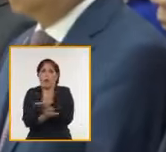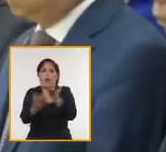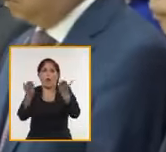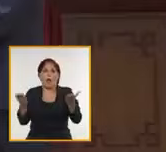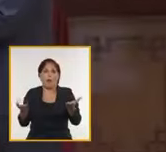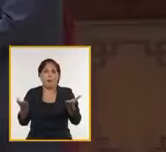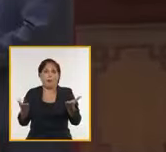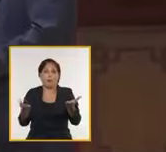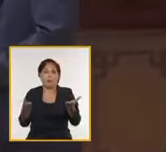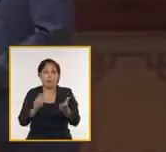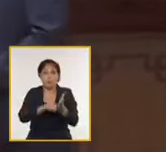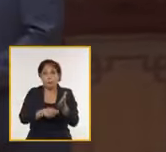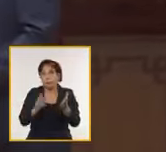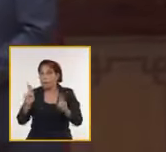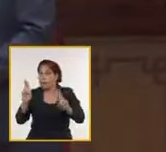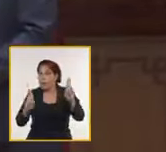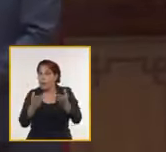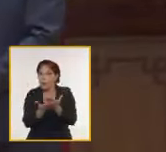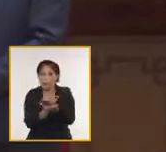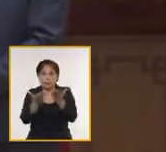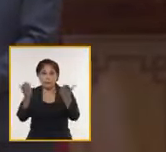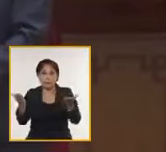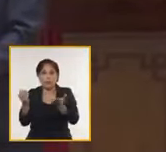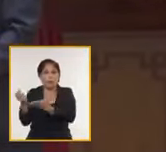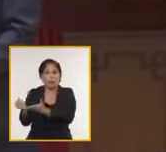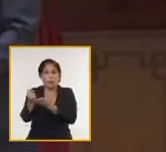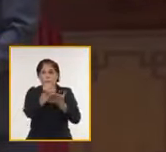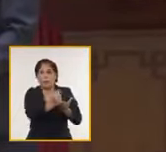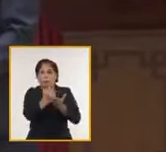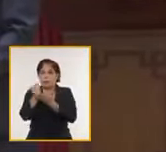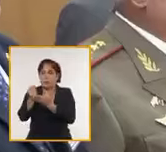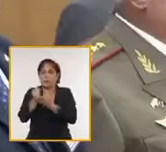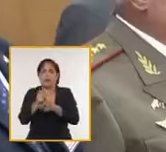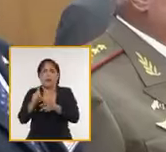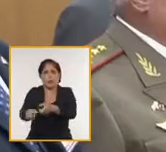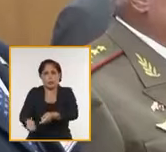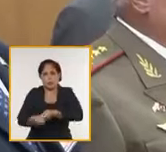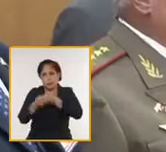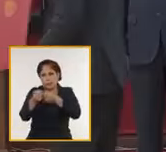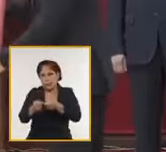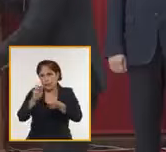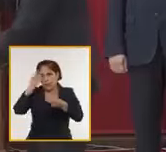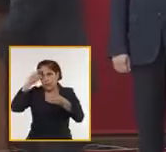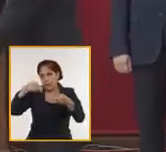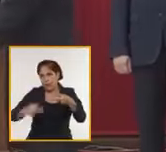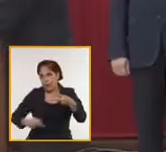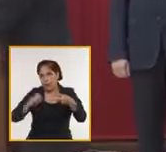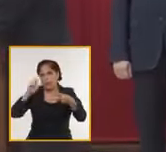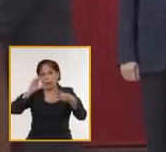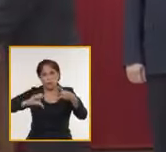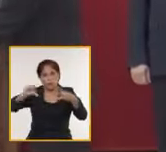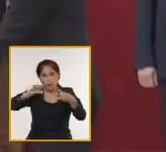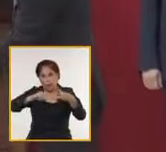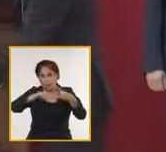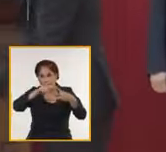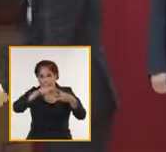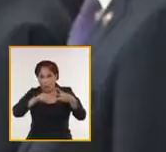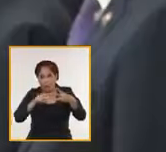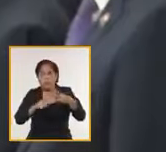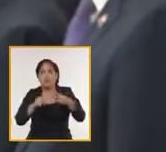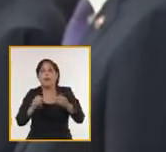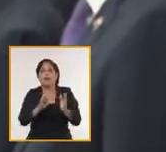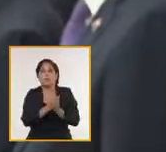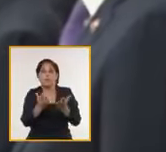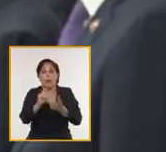y memorandos de entendimiento y cooperación en sectores como agricultura, salud pública y biotecnología, y fue entregada